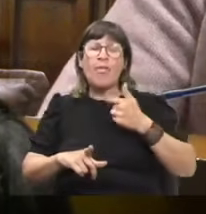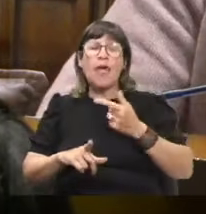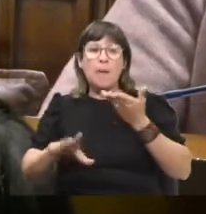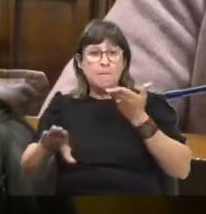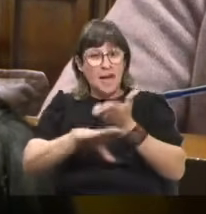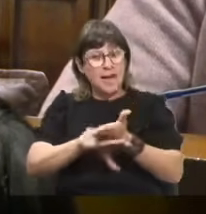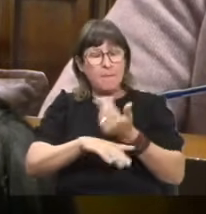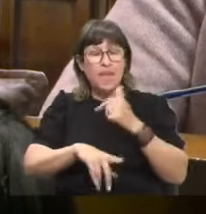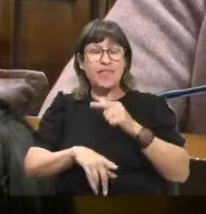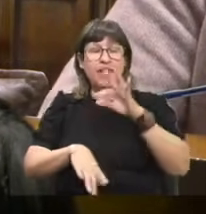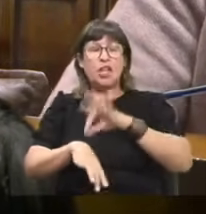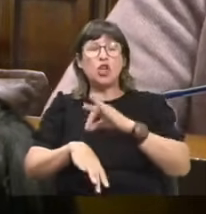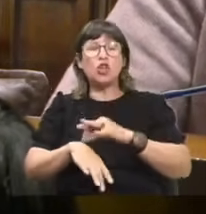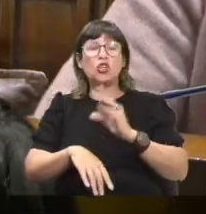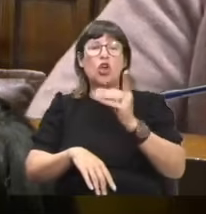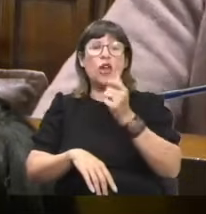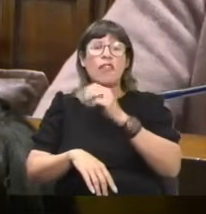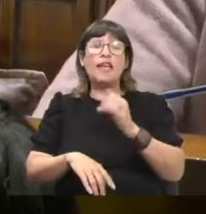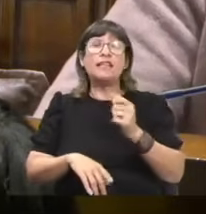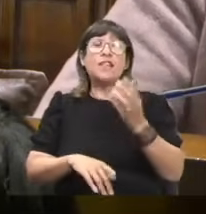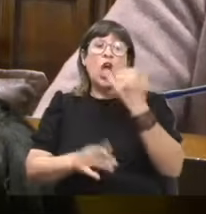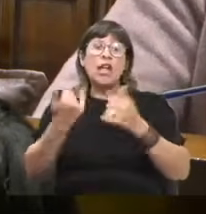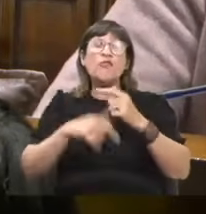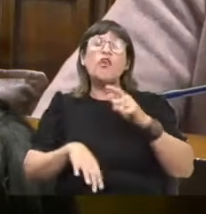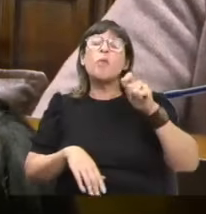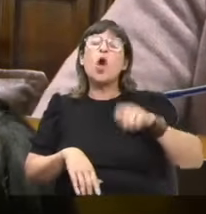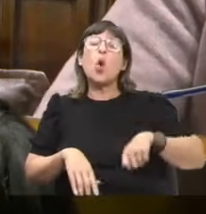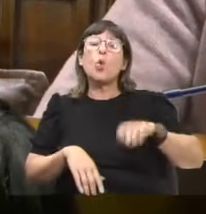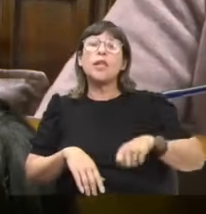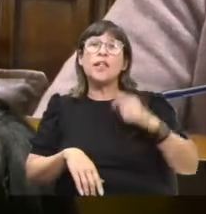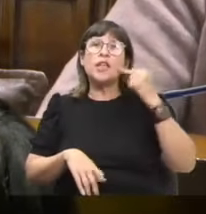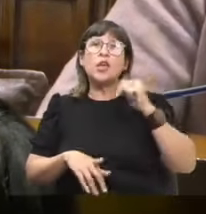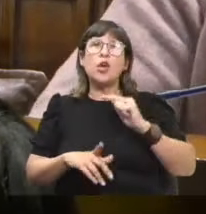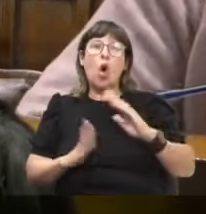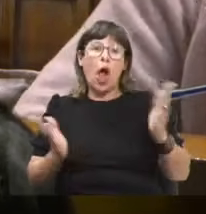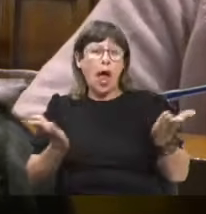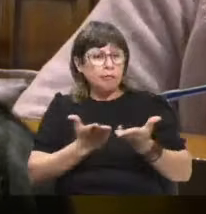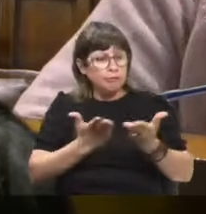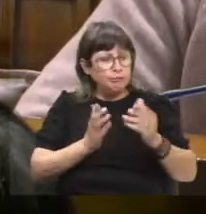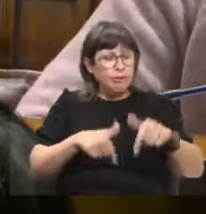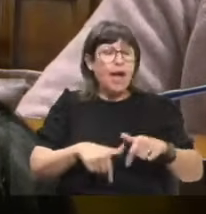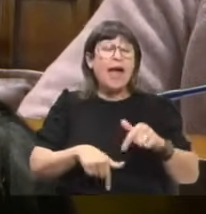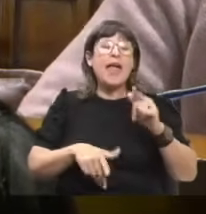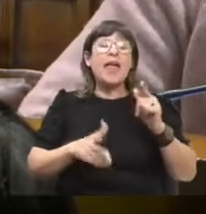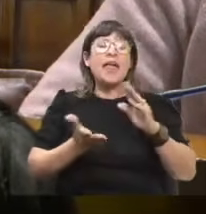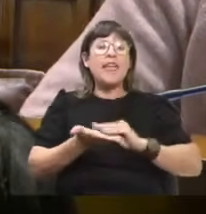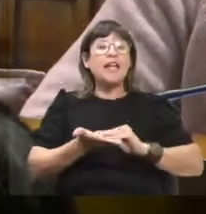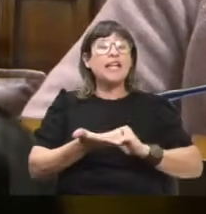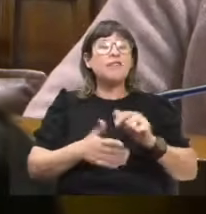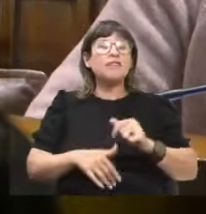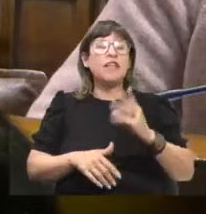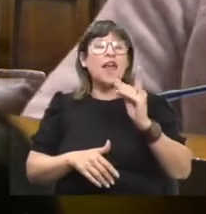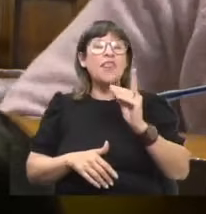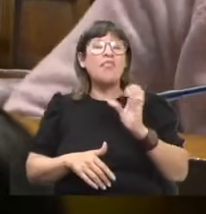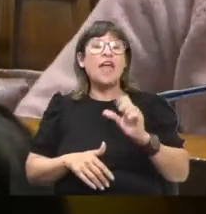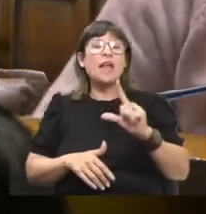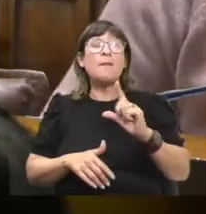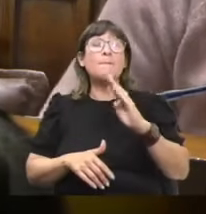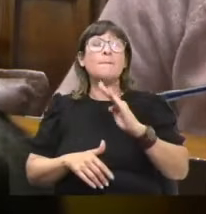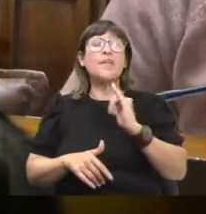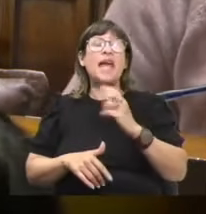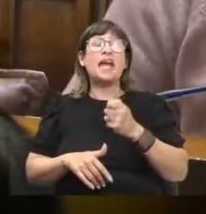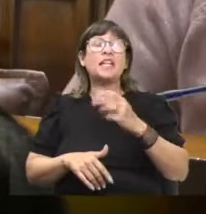doctor Danza el informe jurídico al estudio del doctor Del Piazzo, por nota